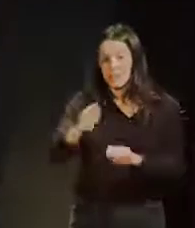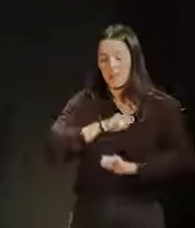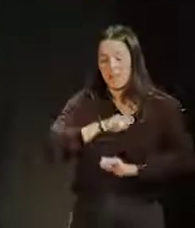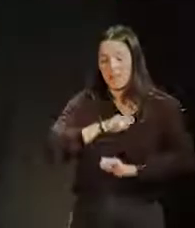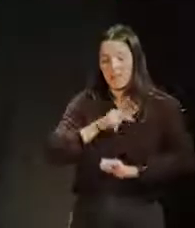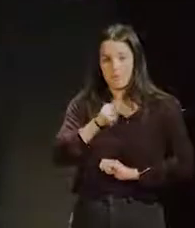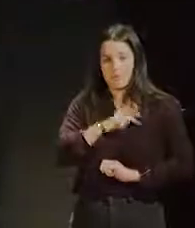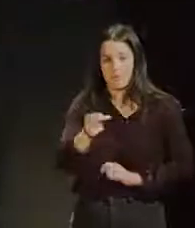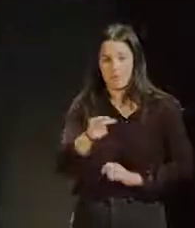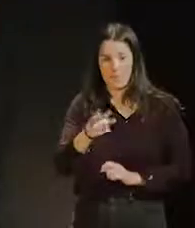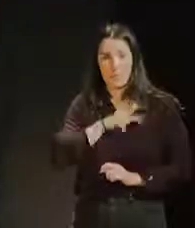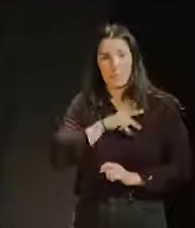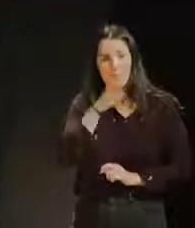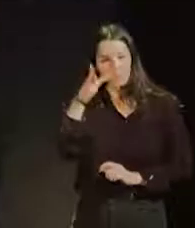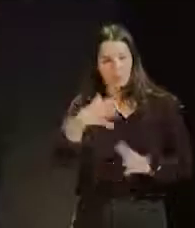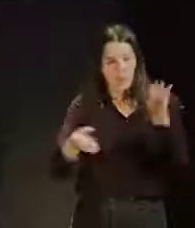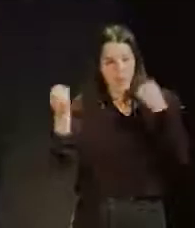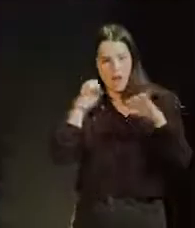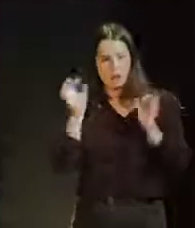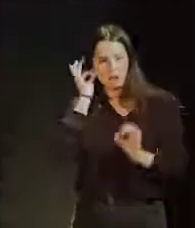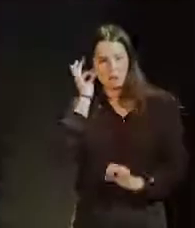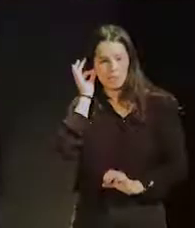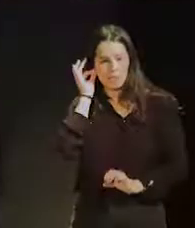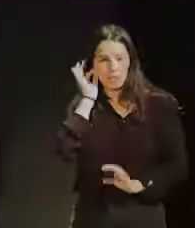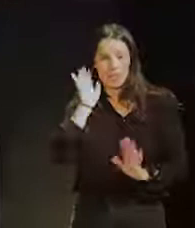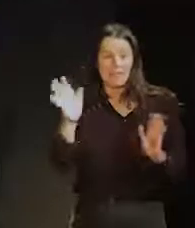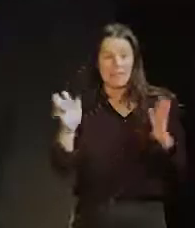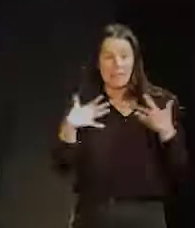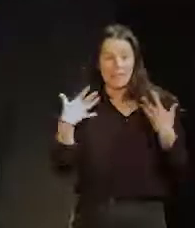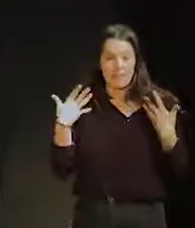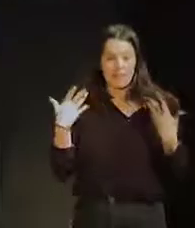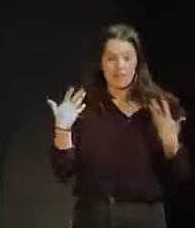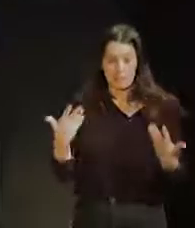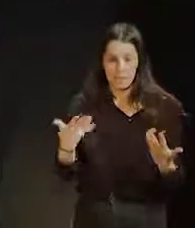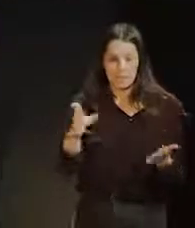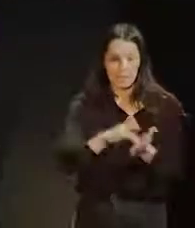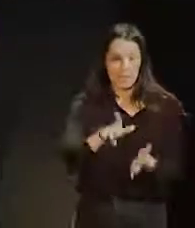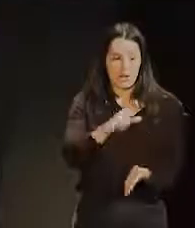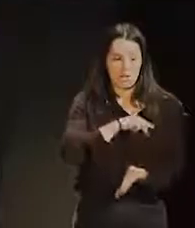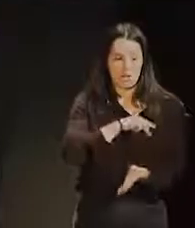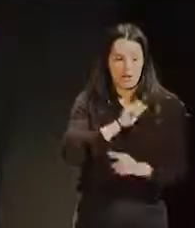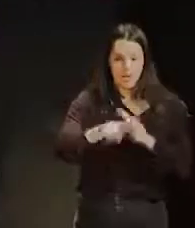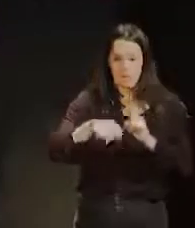importante como actora y de repente, después de este premio, pero como